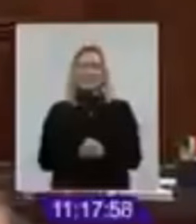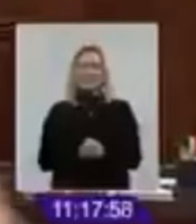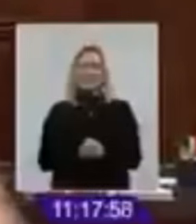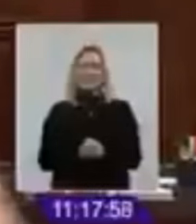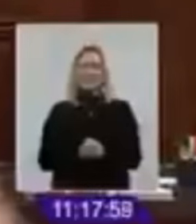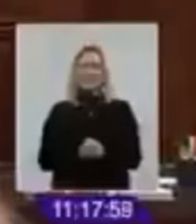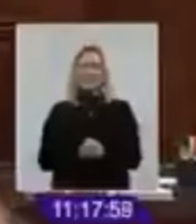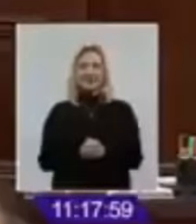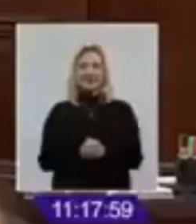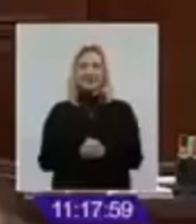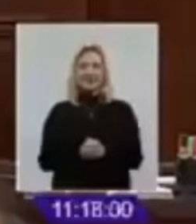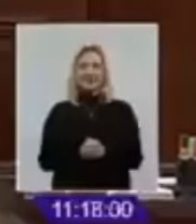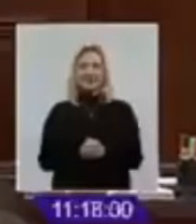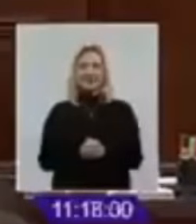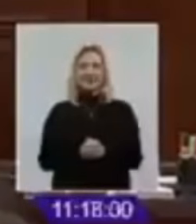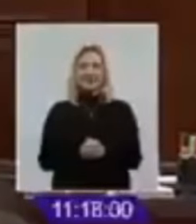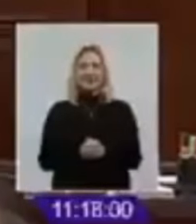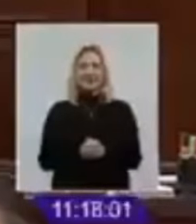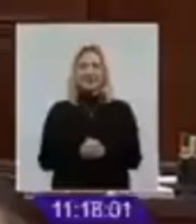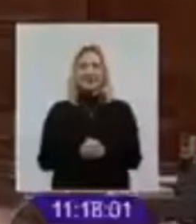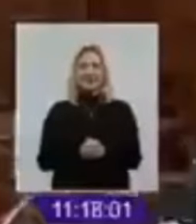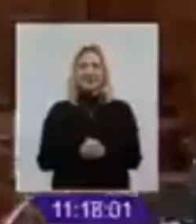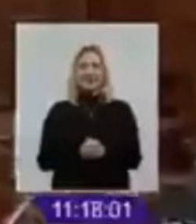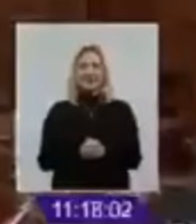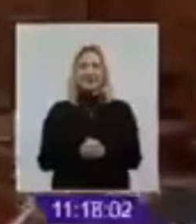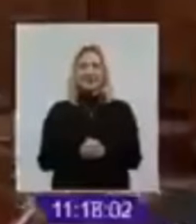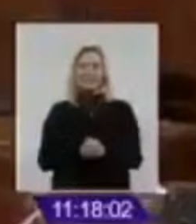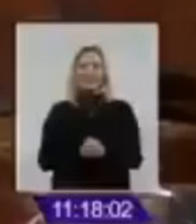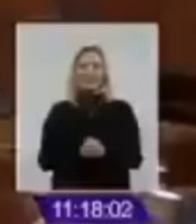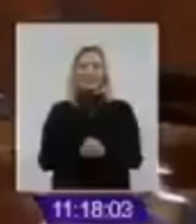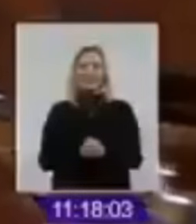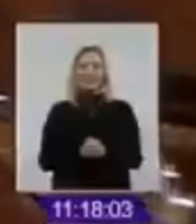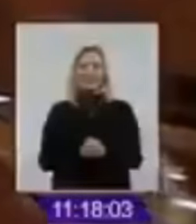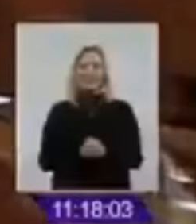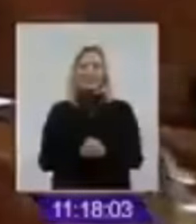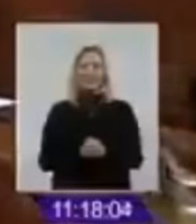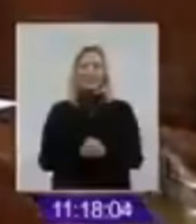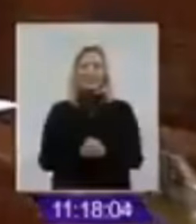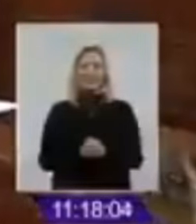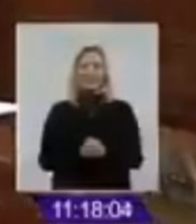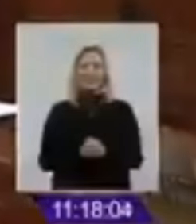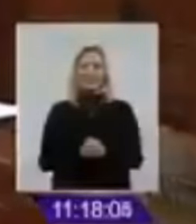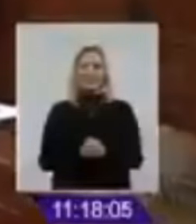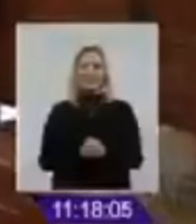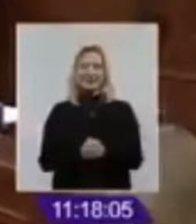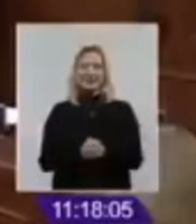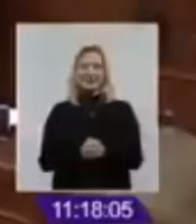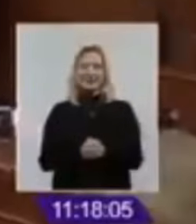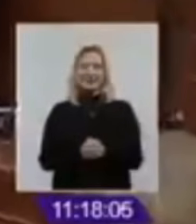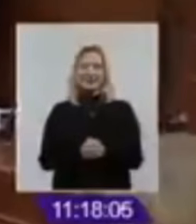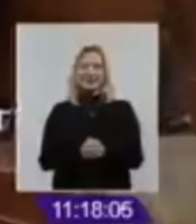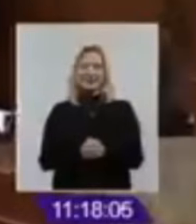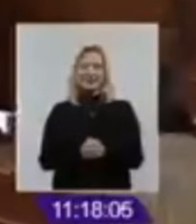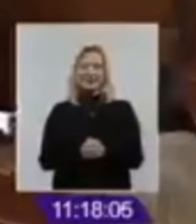Constitución, pero aquí es al revés. Y tenemos que recordar también que la ministra Lenia